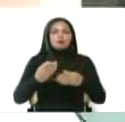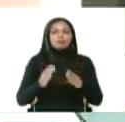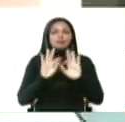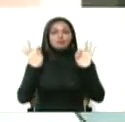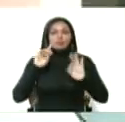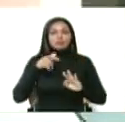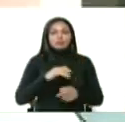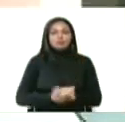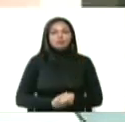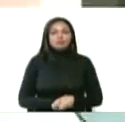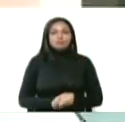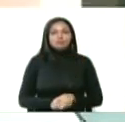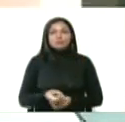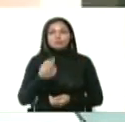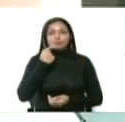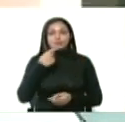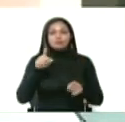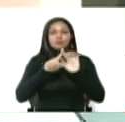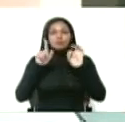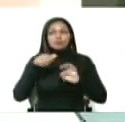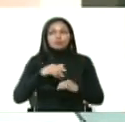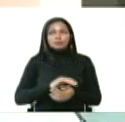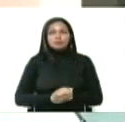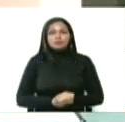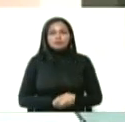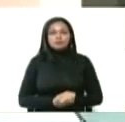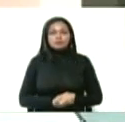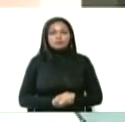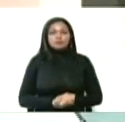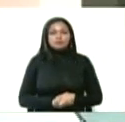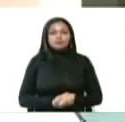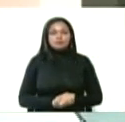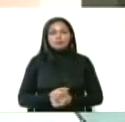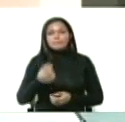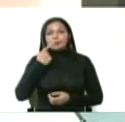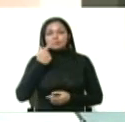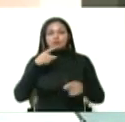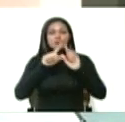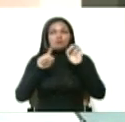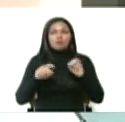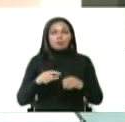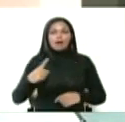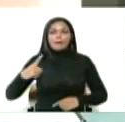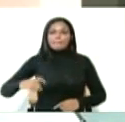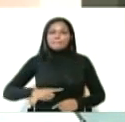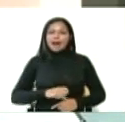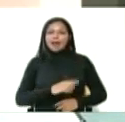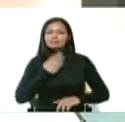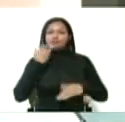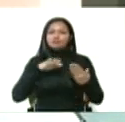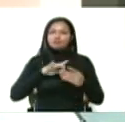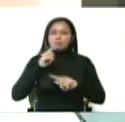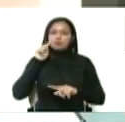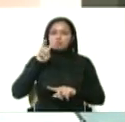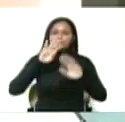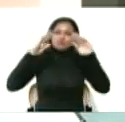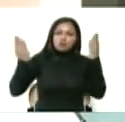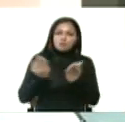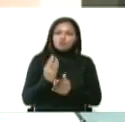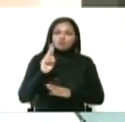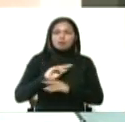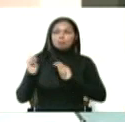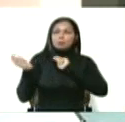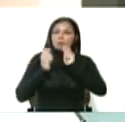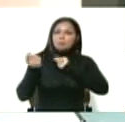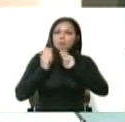Que hay unos tratamientos basados en una medicina, un antiparásito. También lo he visto en el mundo, que lo están